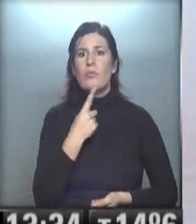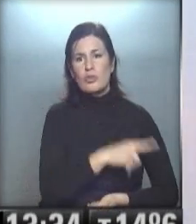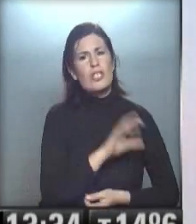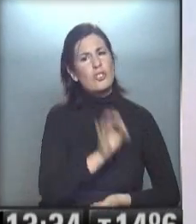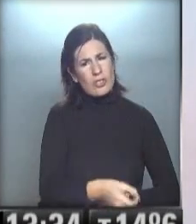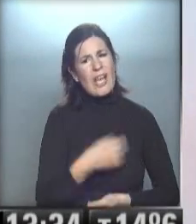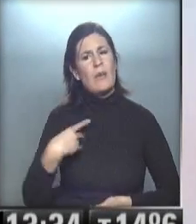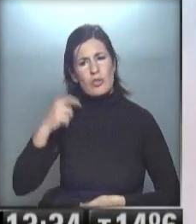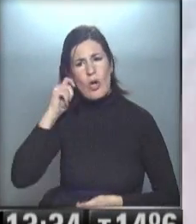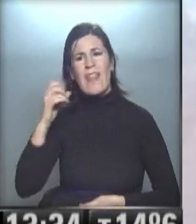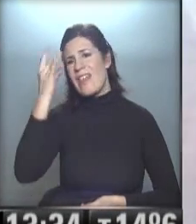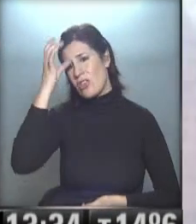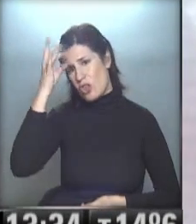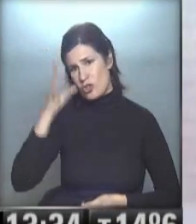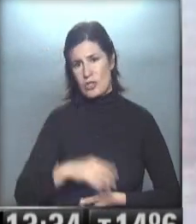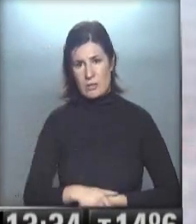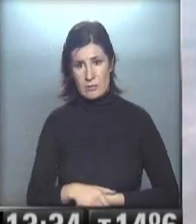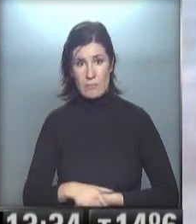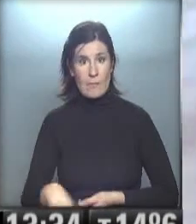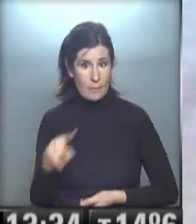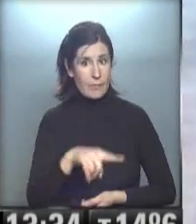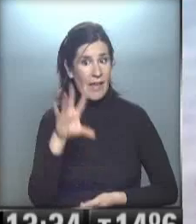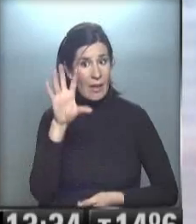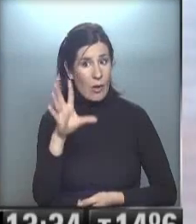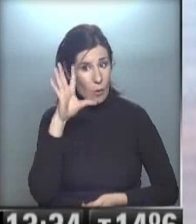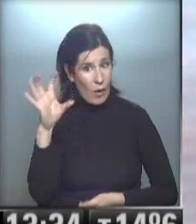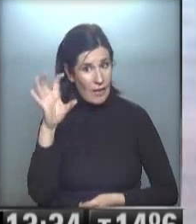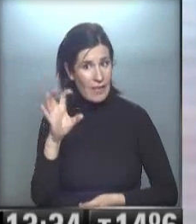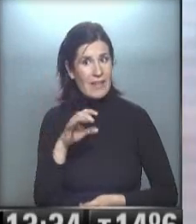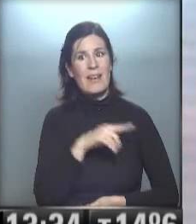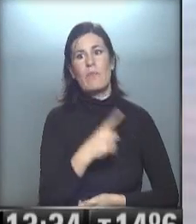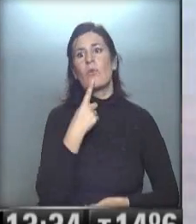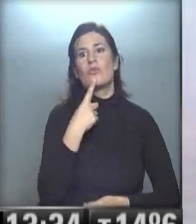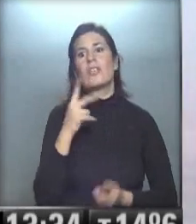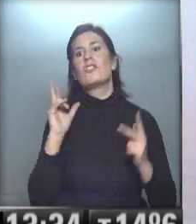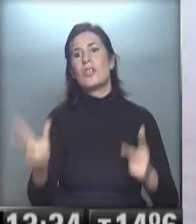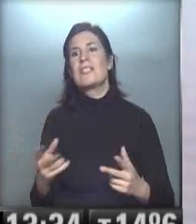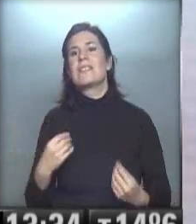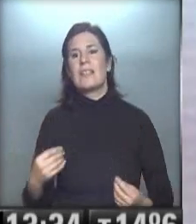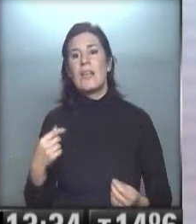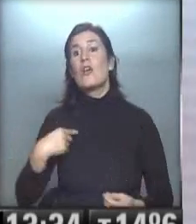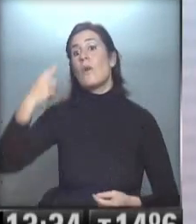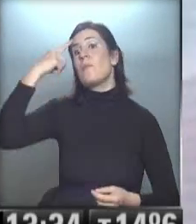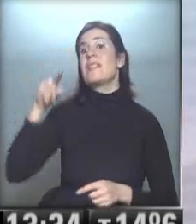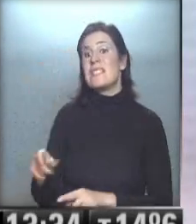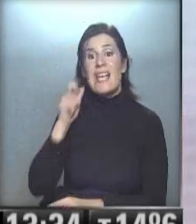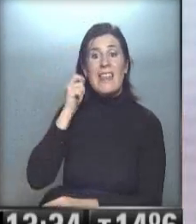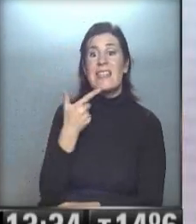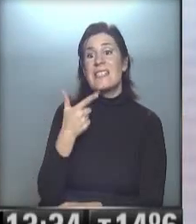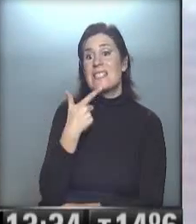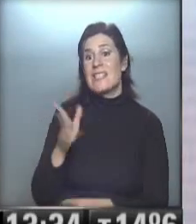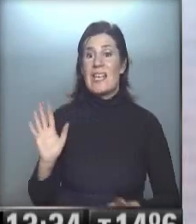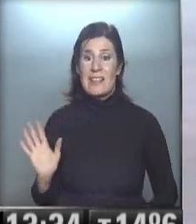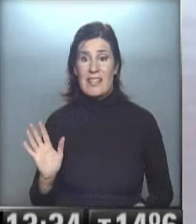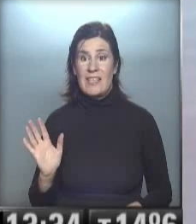ella tenía 12 años. Ustedes recuerdan que la principal defensa de Benítez es decir que él creyó que esta chica tenía 17 años